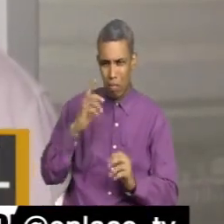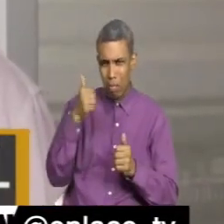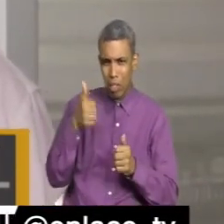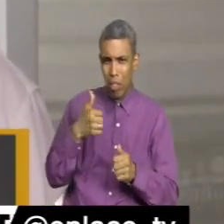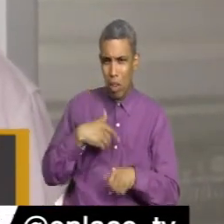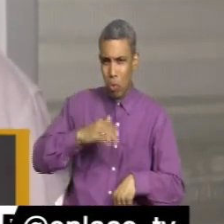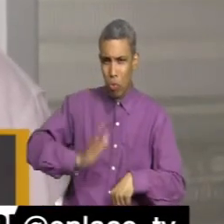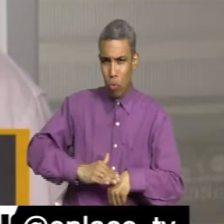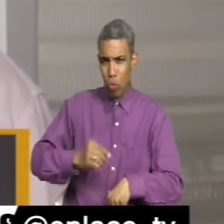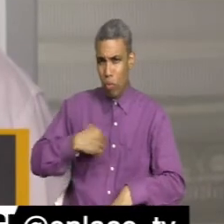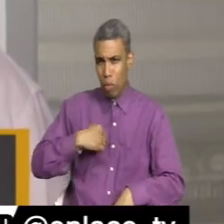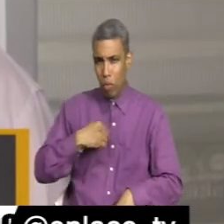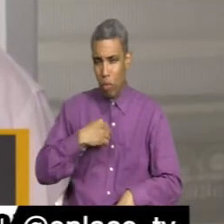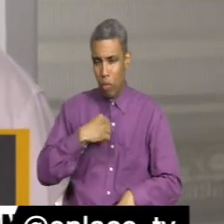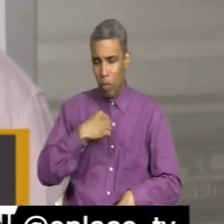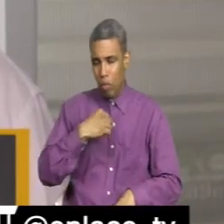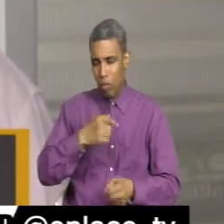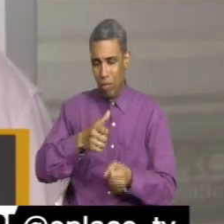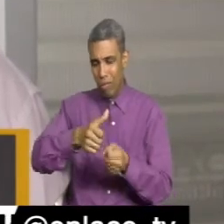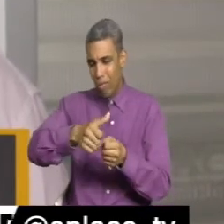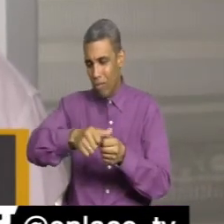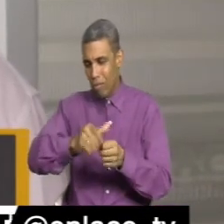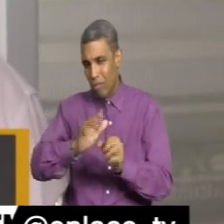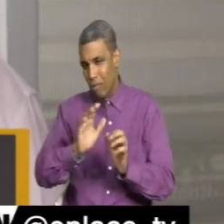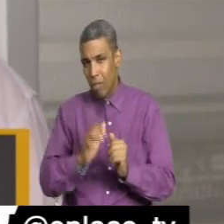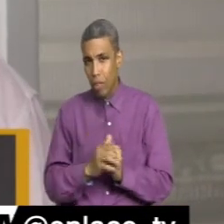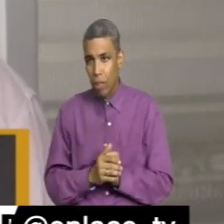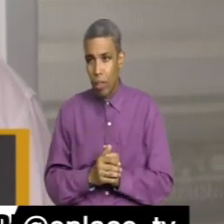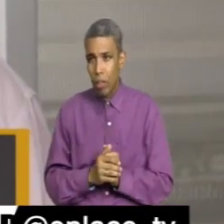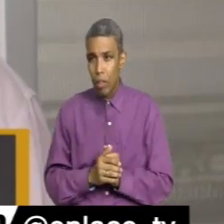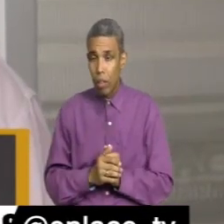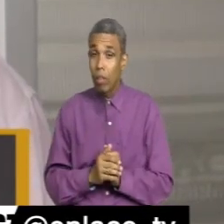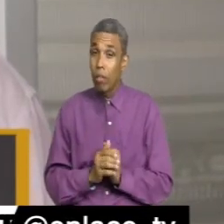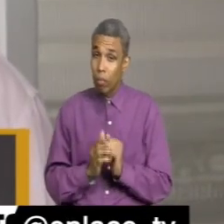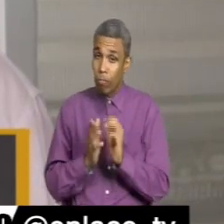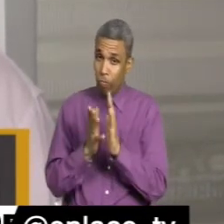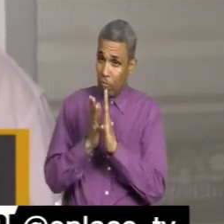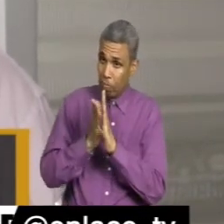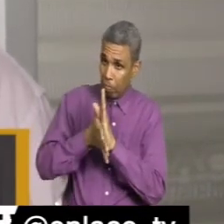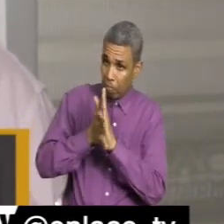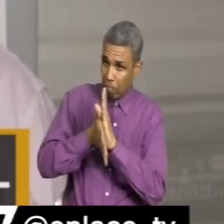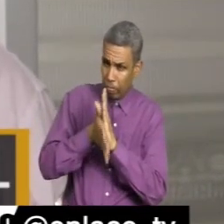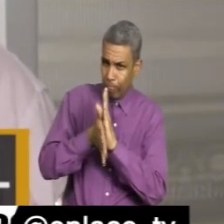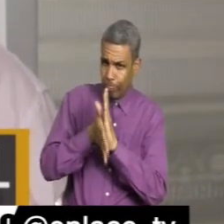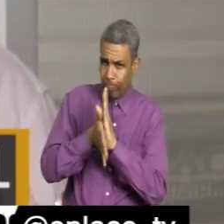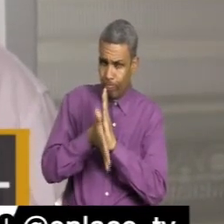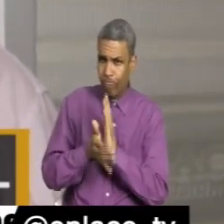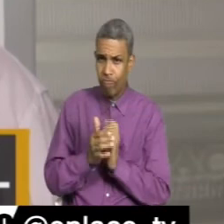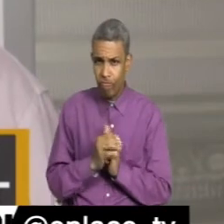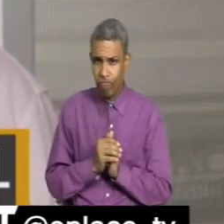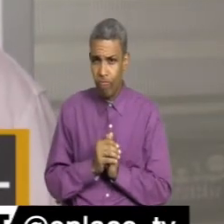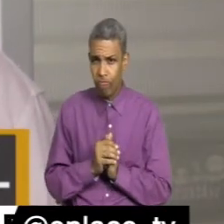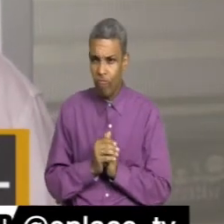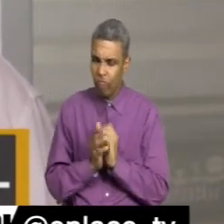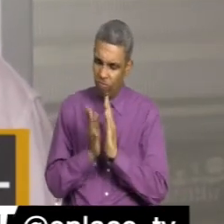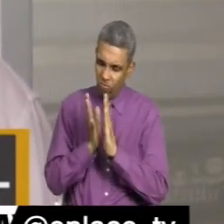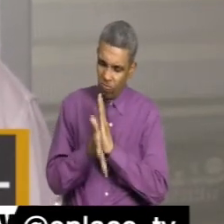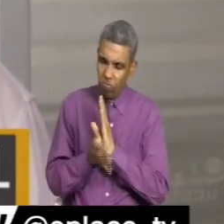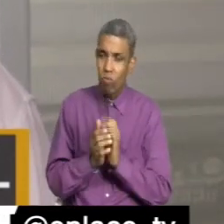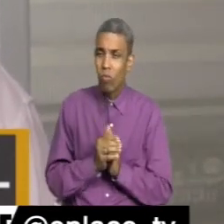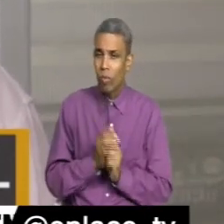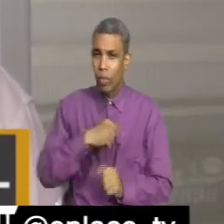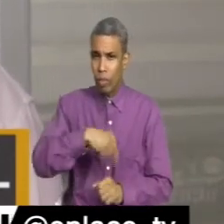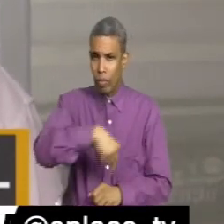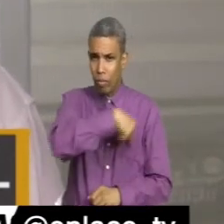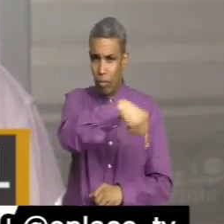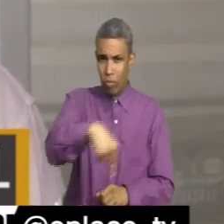ser un comentario que puede salir a flote, que no tiene fundamento. Yo les puedo garantizar que estamos